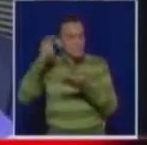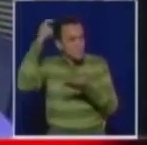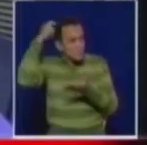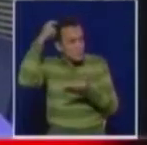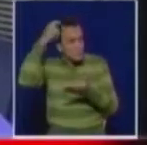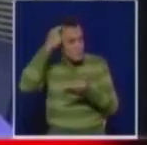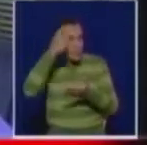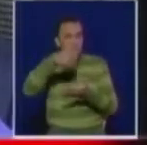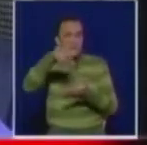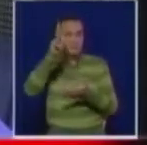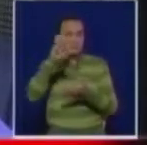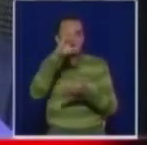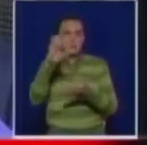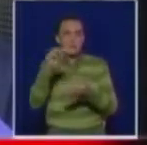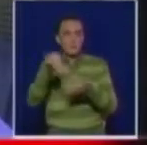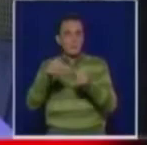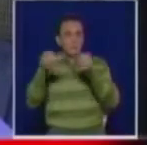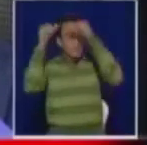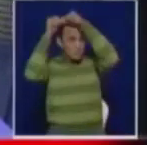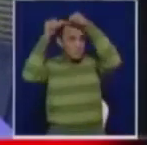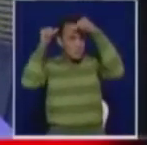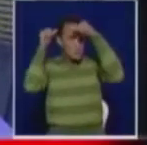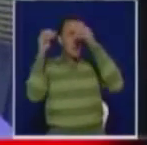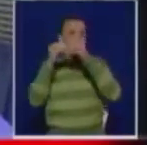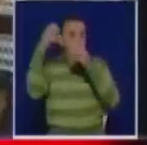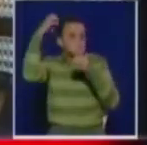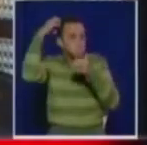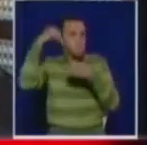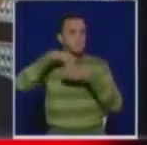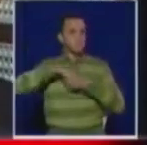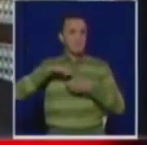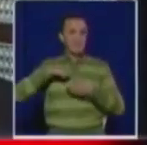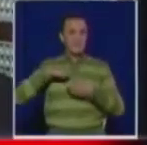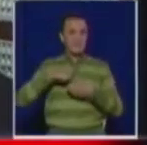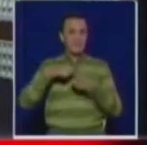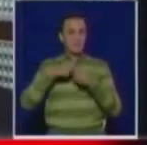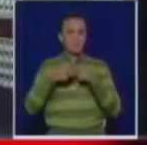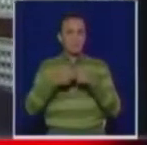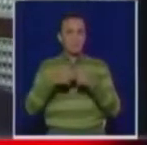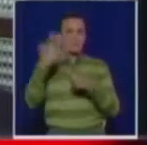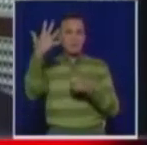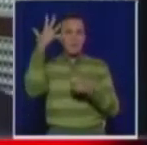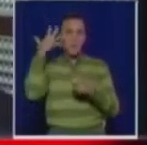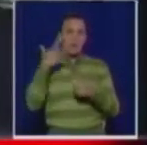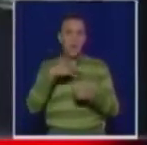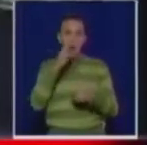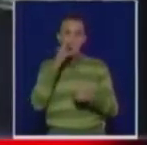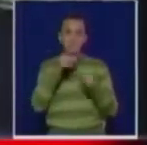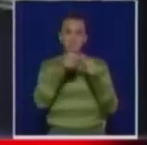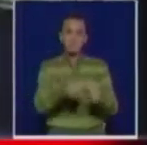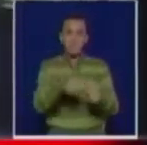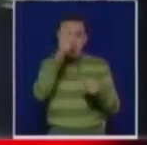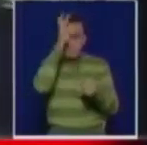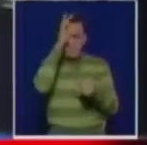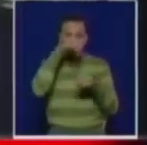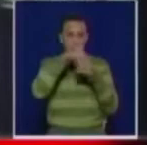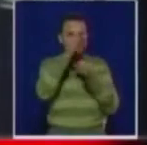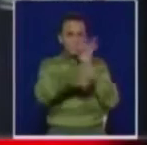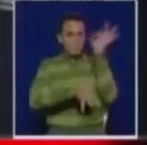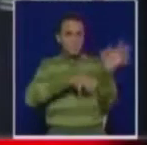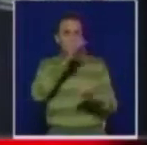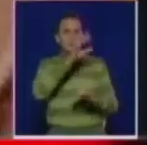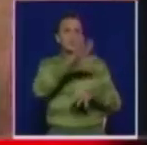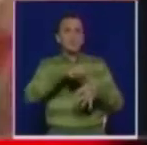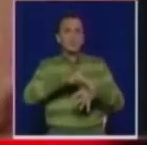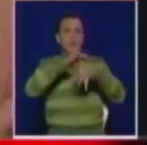de 18 centímetros con la presencia de un hematoma subcutáneo. Como mínimo 5 días deberá permanecer hospitalizado bajo observación